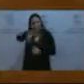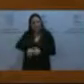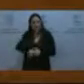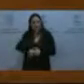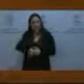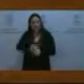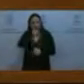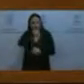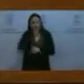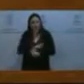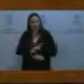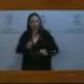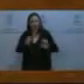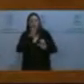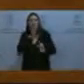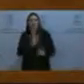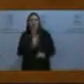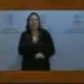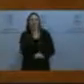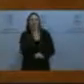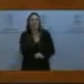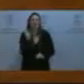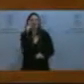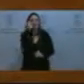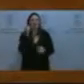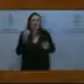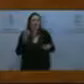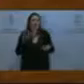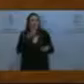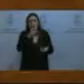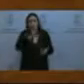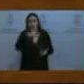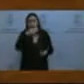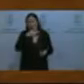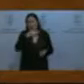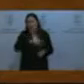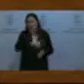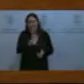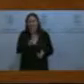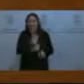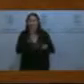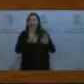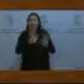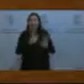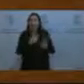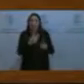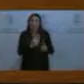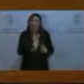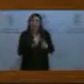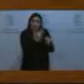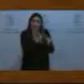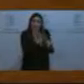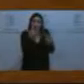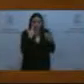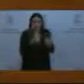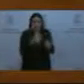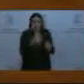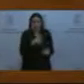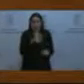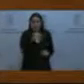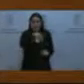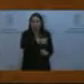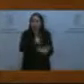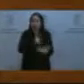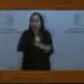a este Parlamento para pedir su opinión en todo tipo de comparecencias, pero nunca se les da respuestas a las demandas que reiteran legislatura